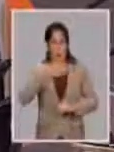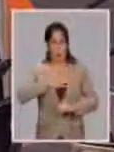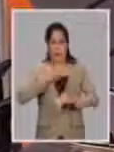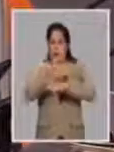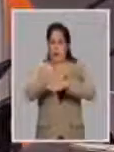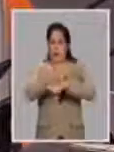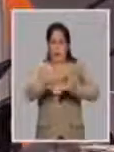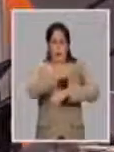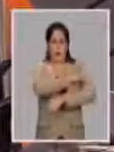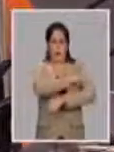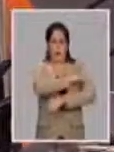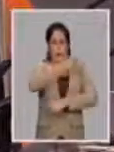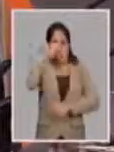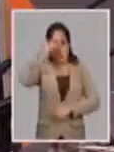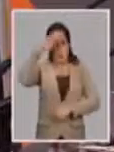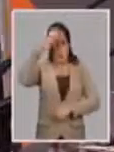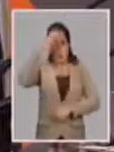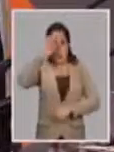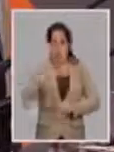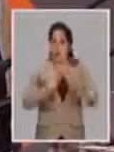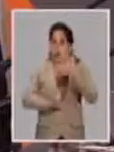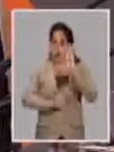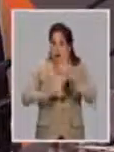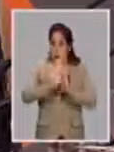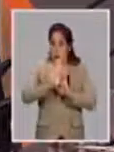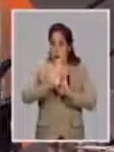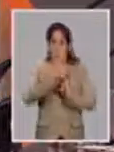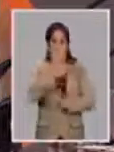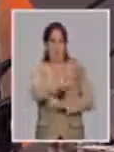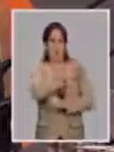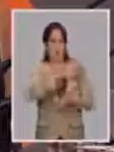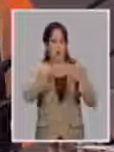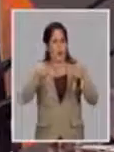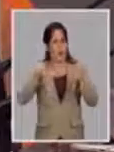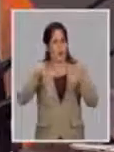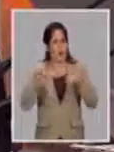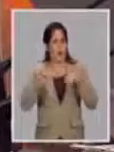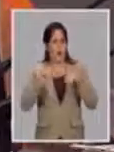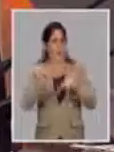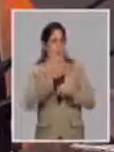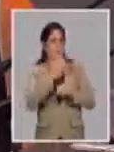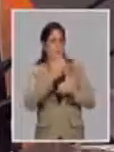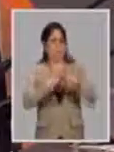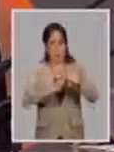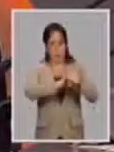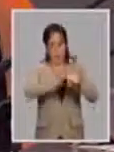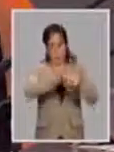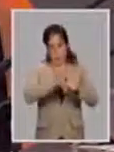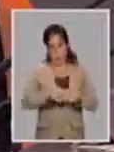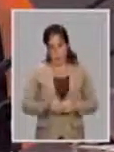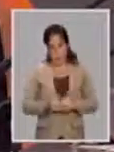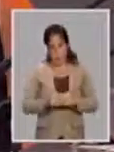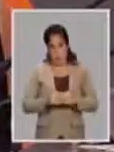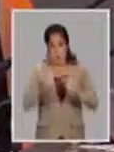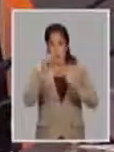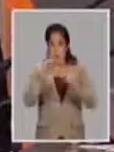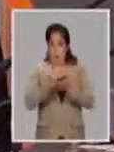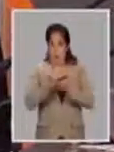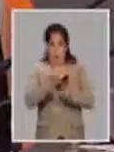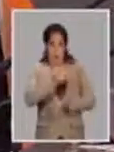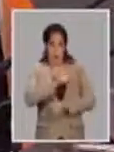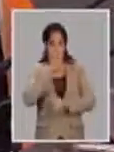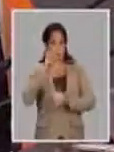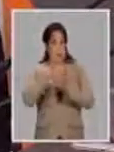Bueno, opiniones de la población sobre el desarrollo de candidatos vacunales cubanos contra la COVID-19. El